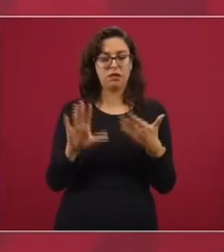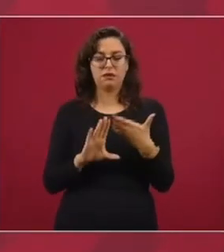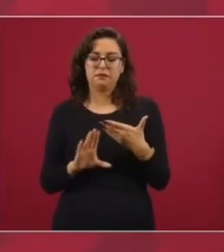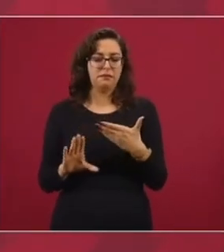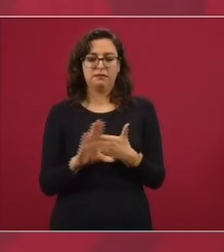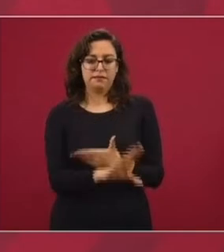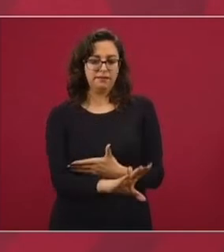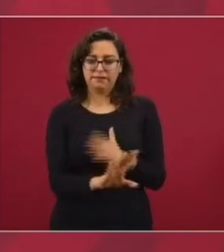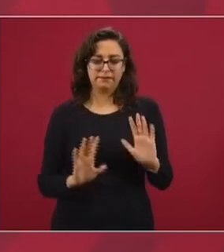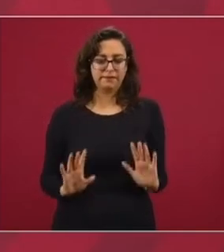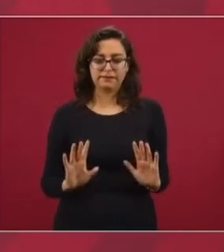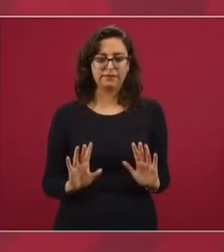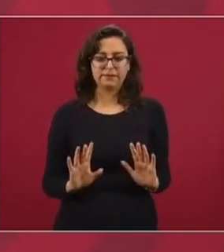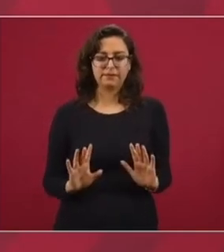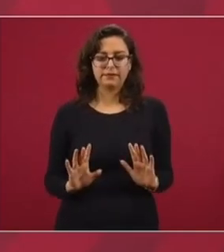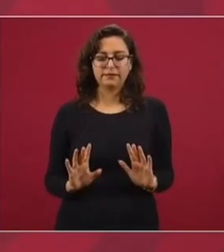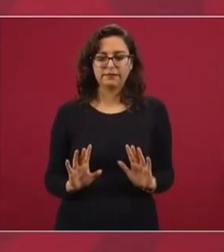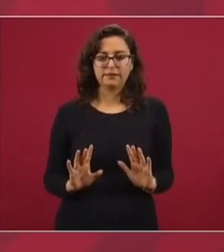una